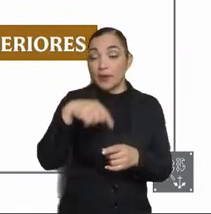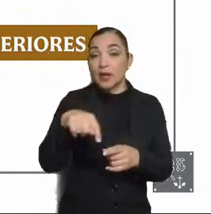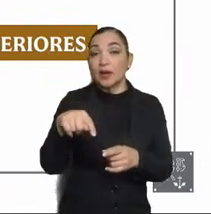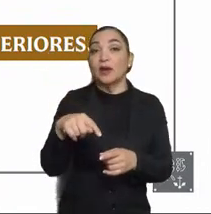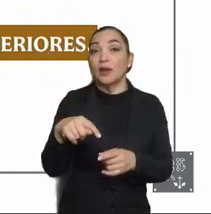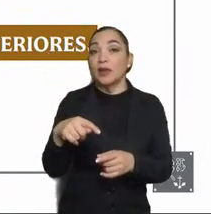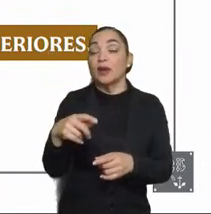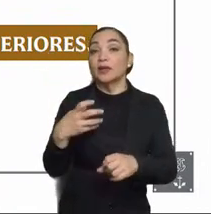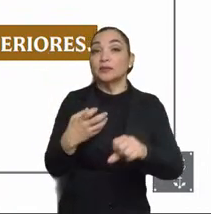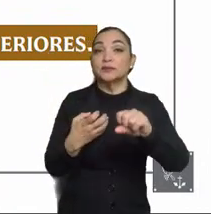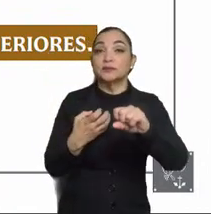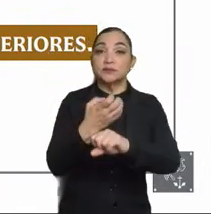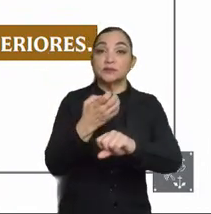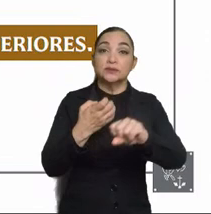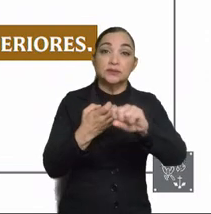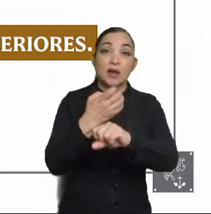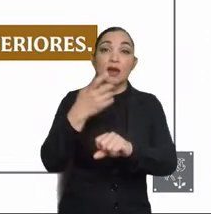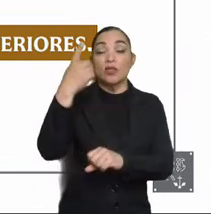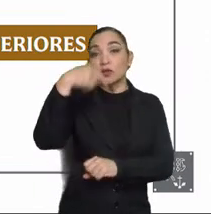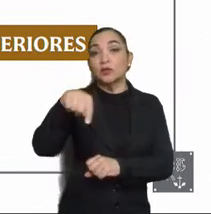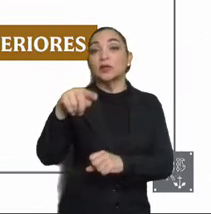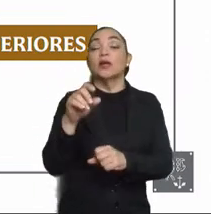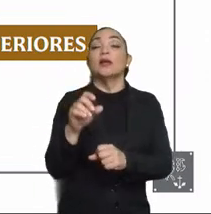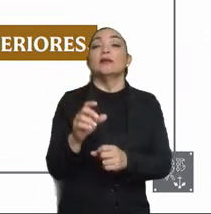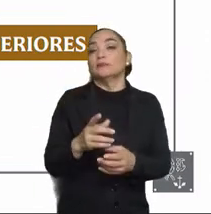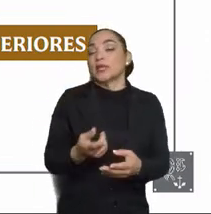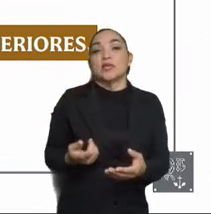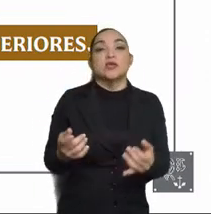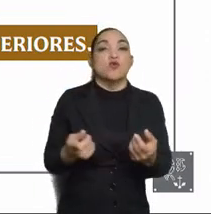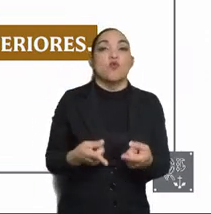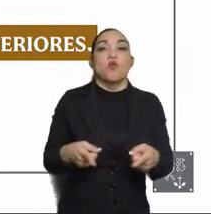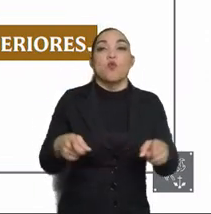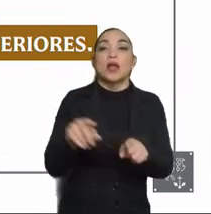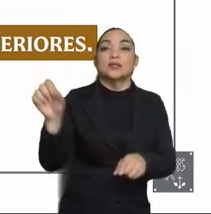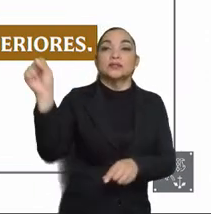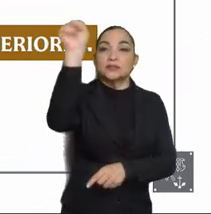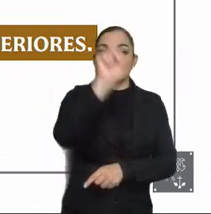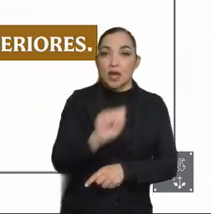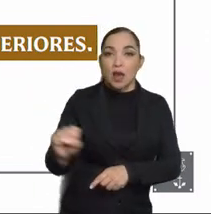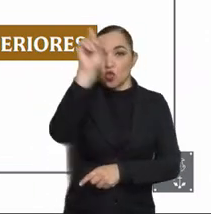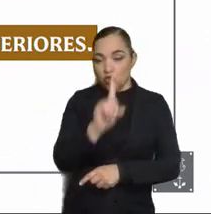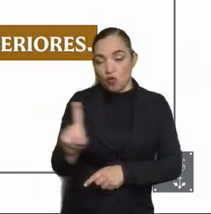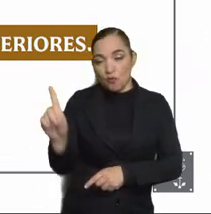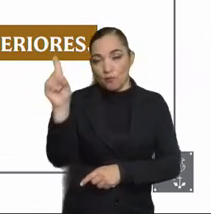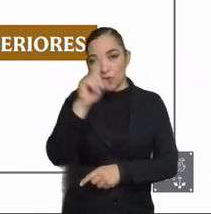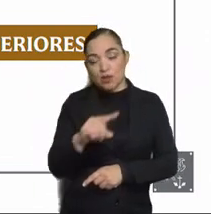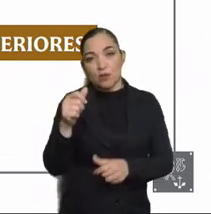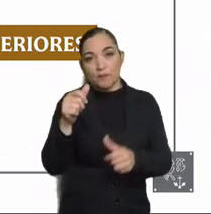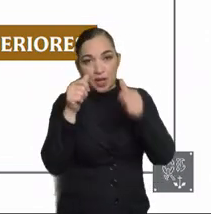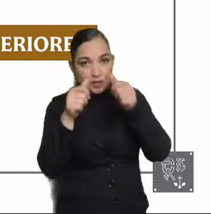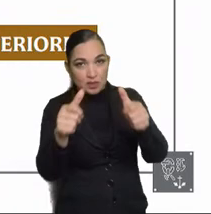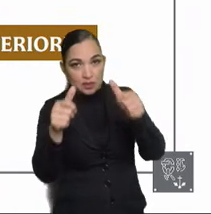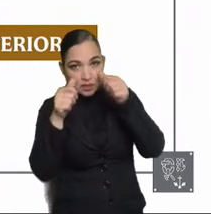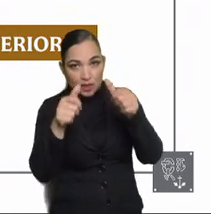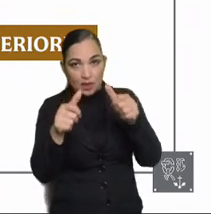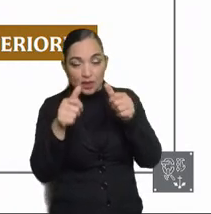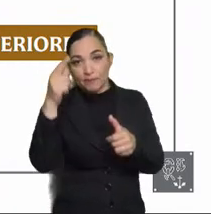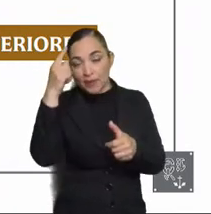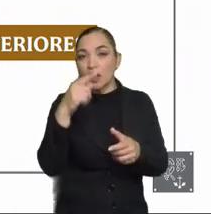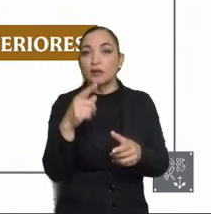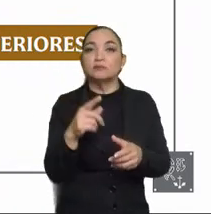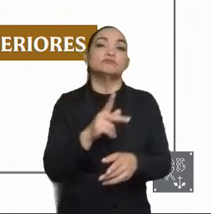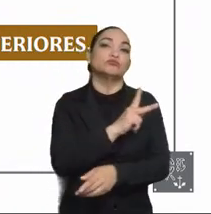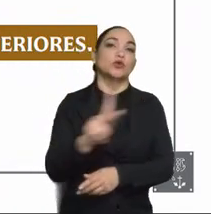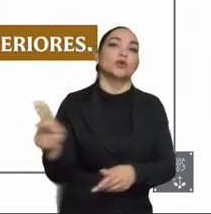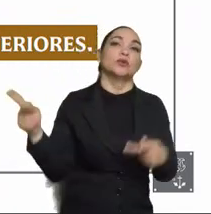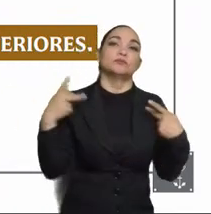incluyendo sábados y domingos para atender a los sinaloenses. Se está preparando la logística para que todos puedan acudir y